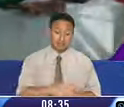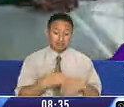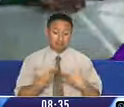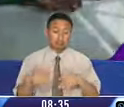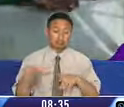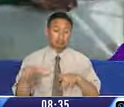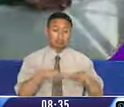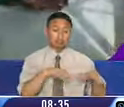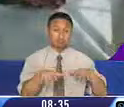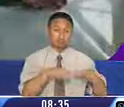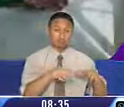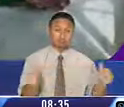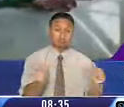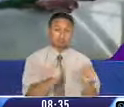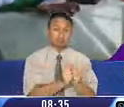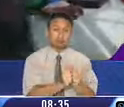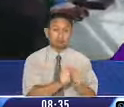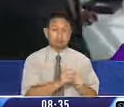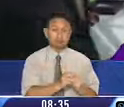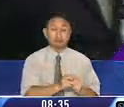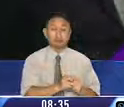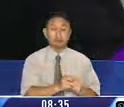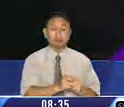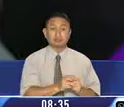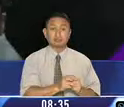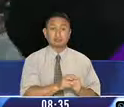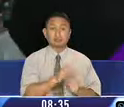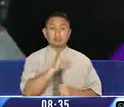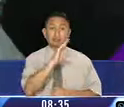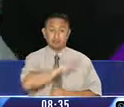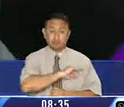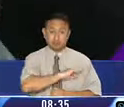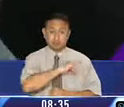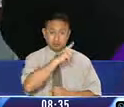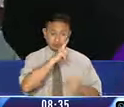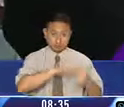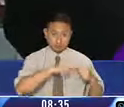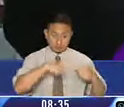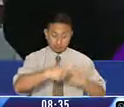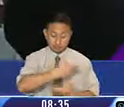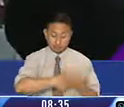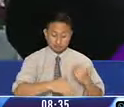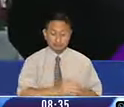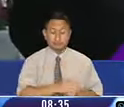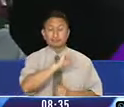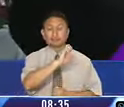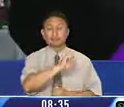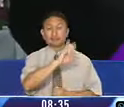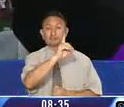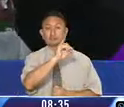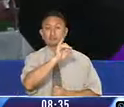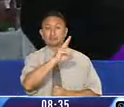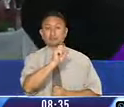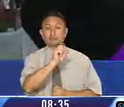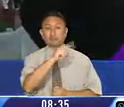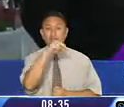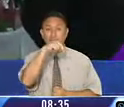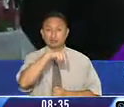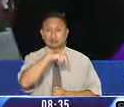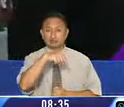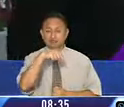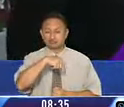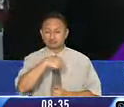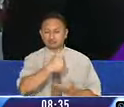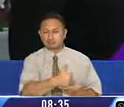precisamente con la Agencia de Comercio del Distrito Metropolitano de Quito. Está con nosotros Edison Carrillo, que nos va a comentar también un poquito de cómo esto ayuda